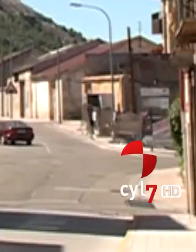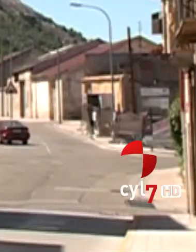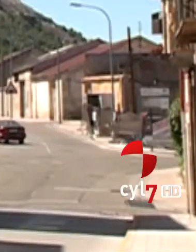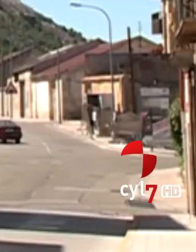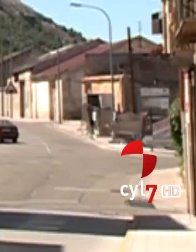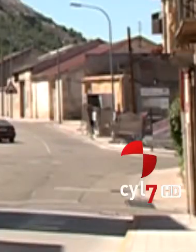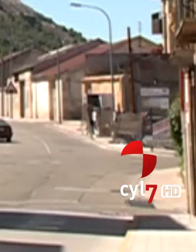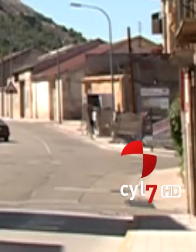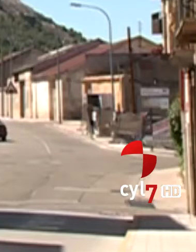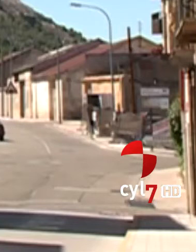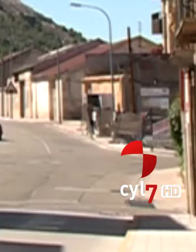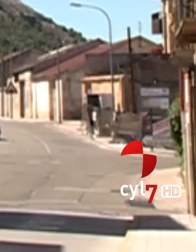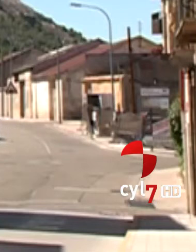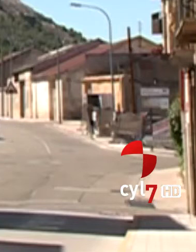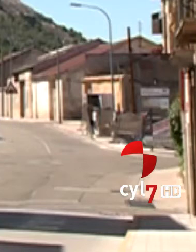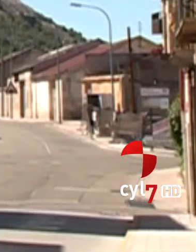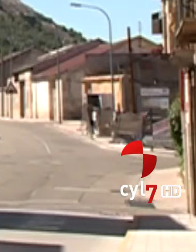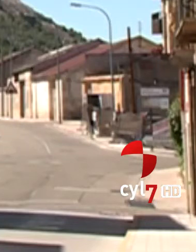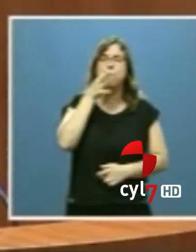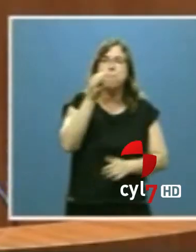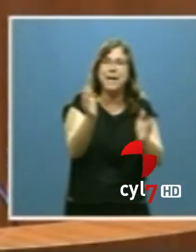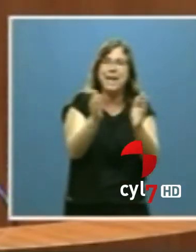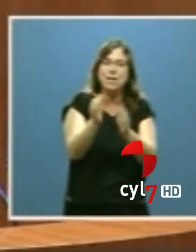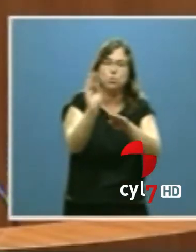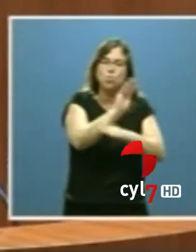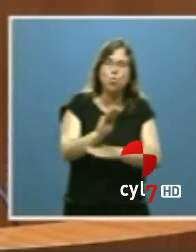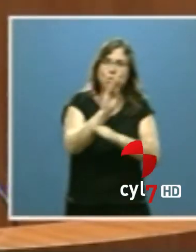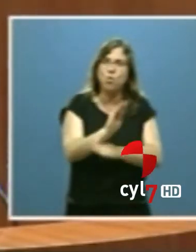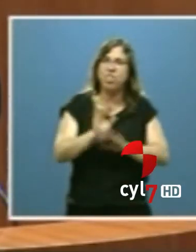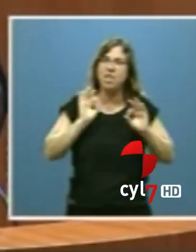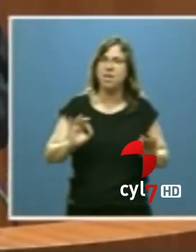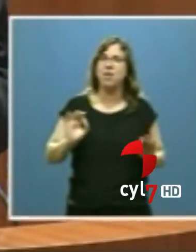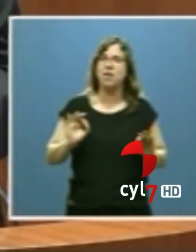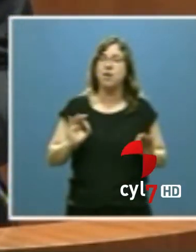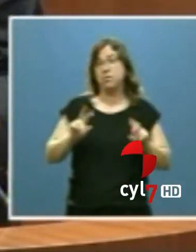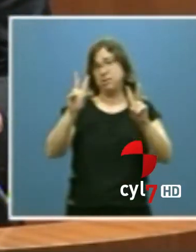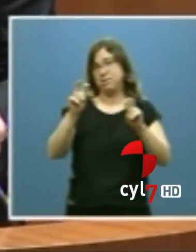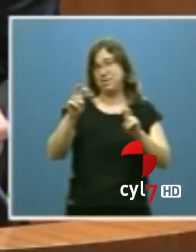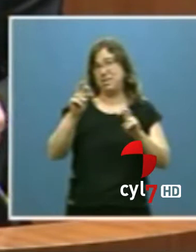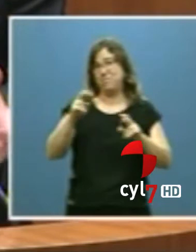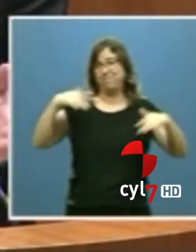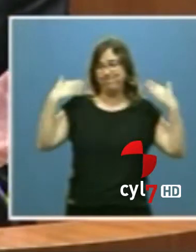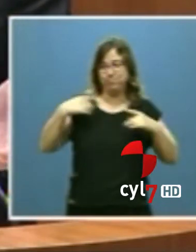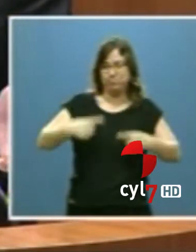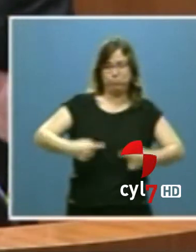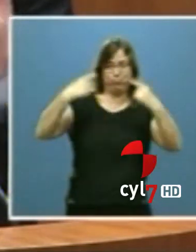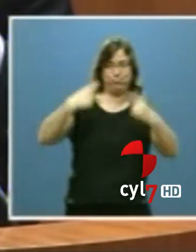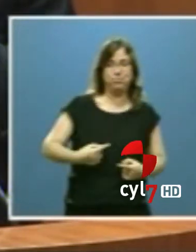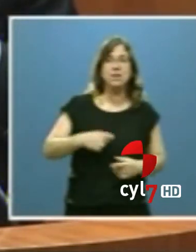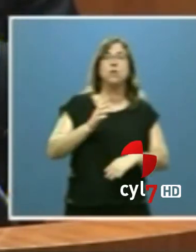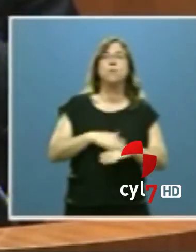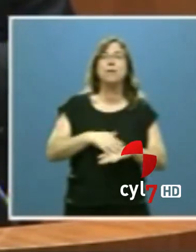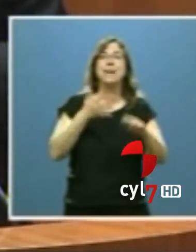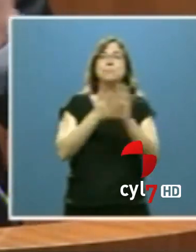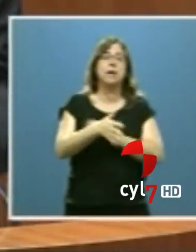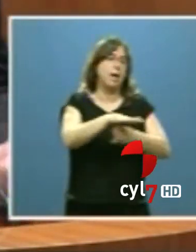aprovechaba para defender su modelo de ordenación del territorio y además reconocía en este tema las he tenido tiesas para explicarlo también en el